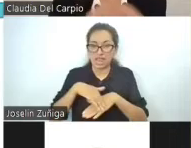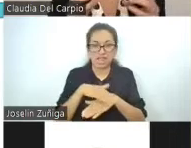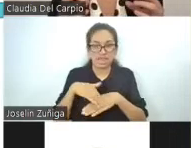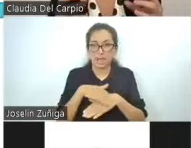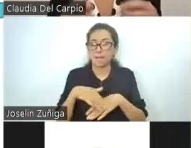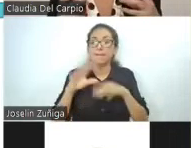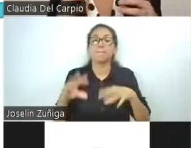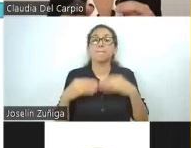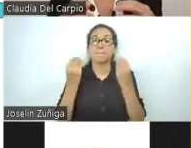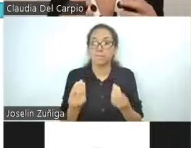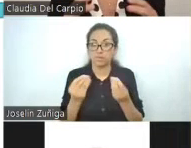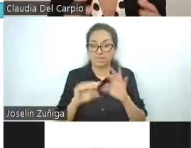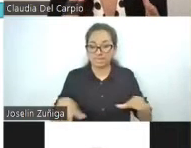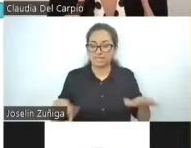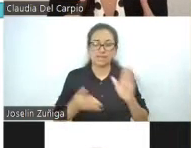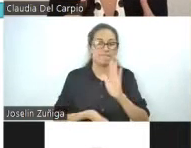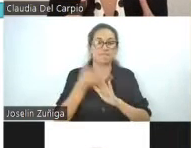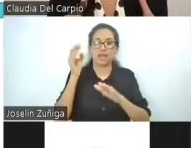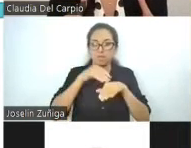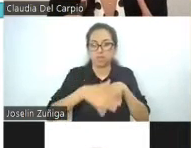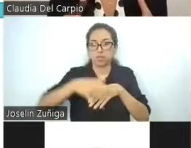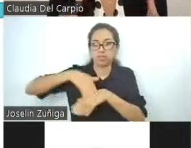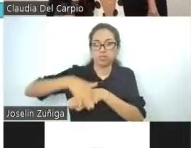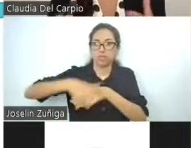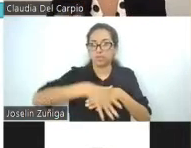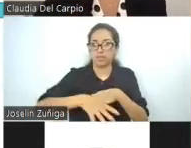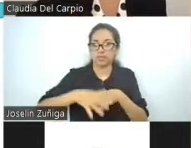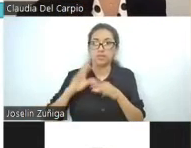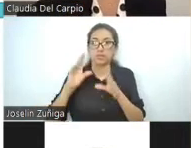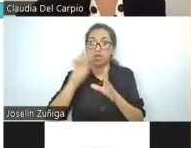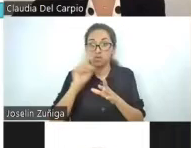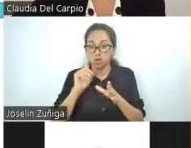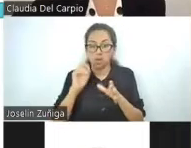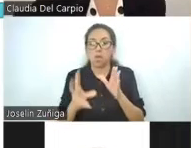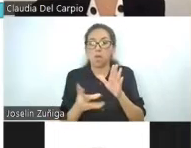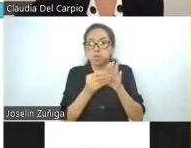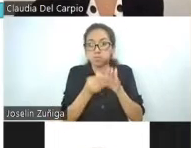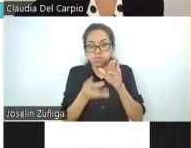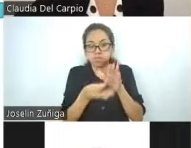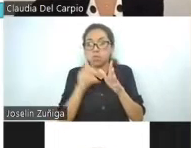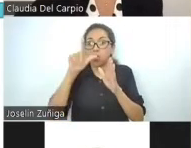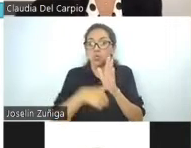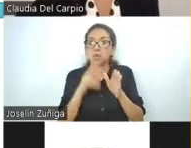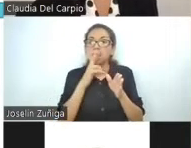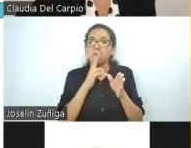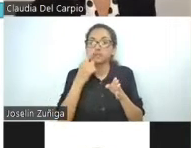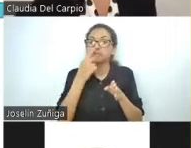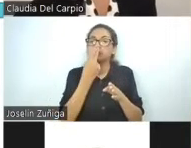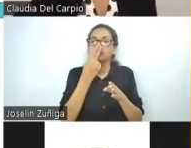secreción que de persistir o de mantenerse, de acumularse en esta zona puede producir irritación y mal olor.